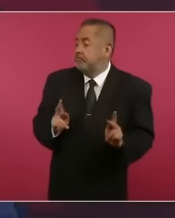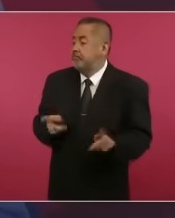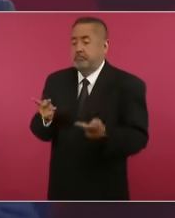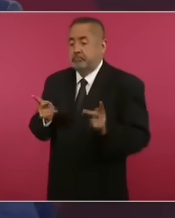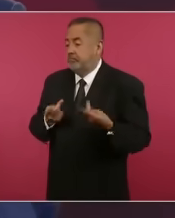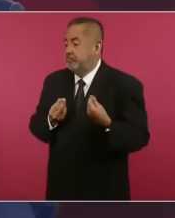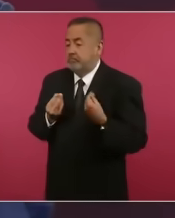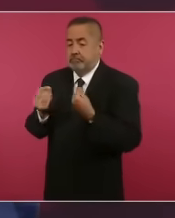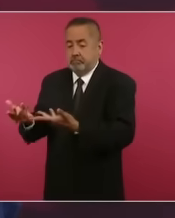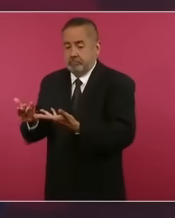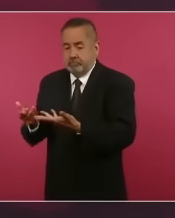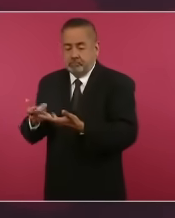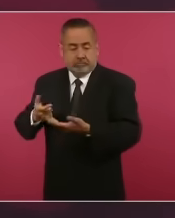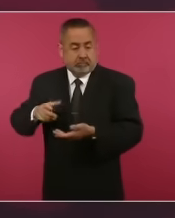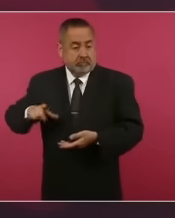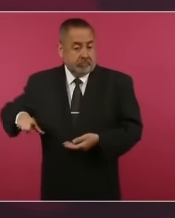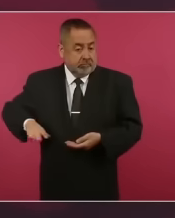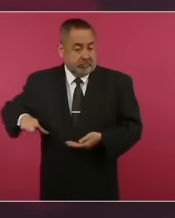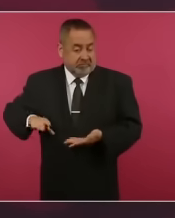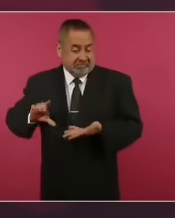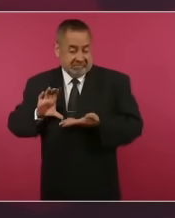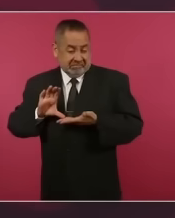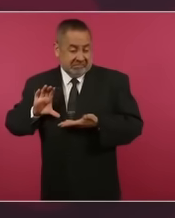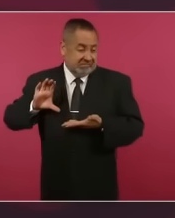medicamentos al gobierno,